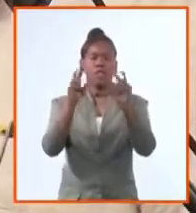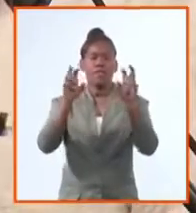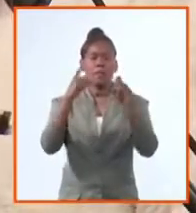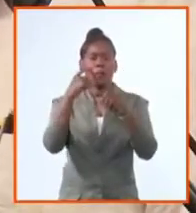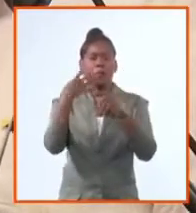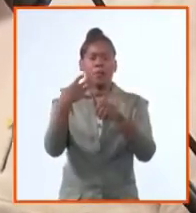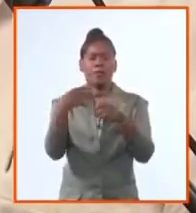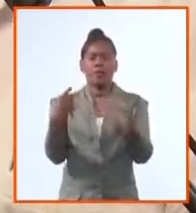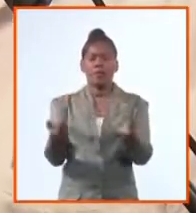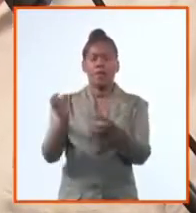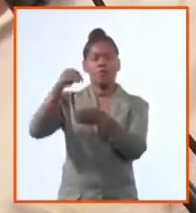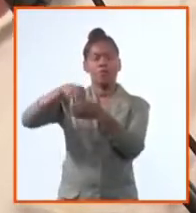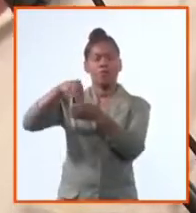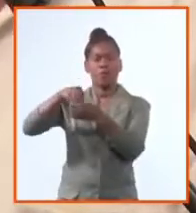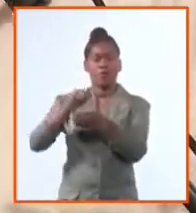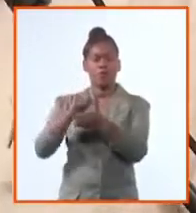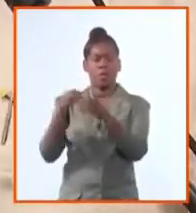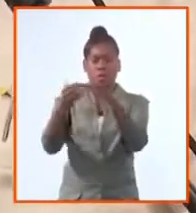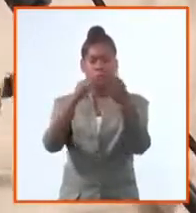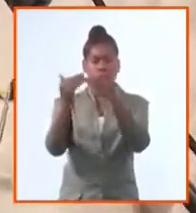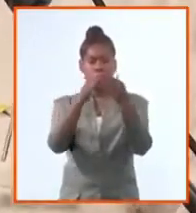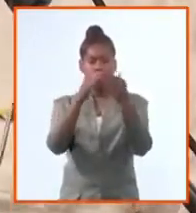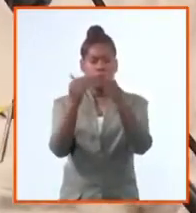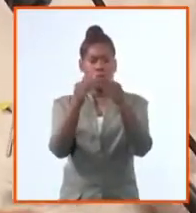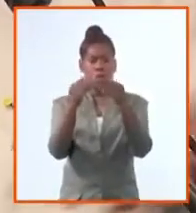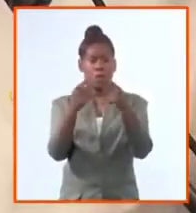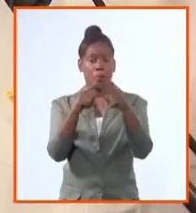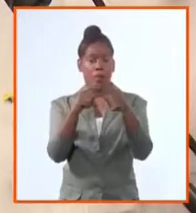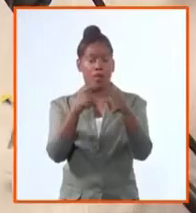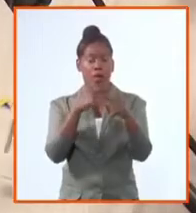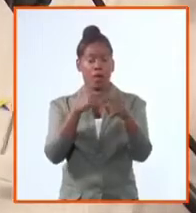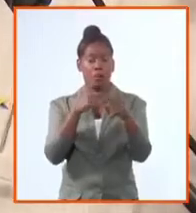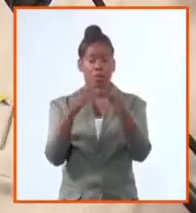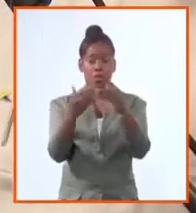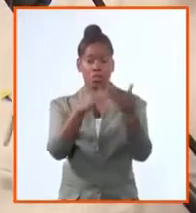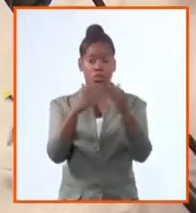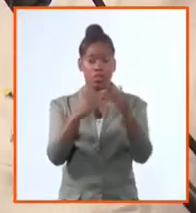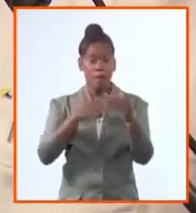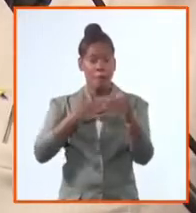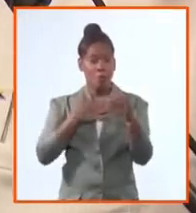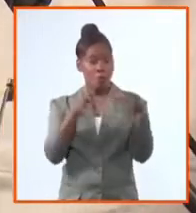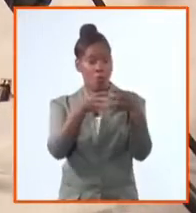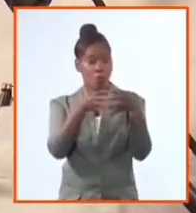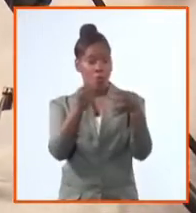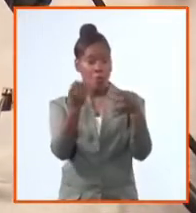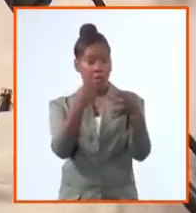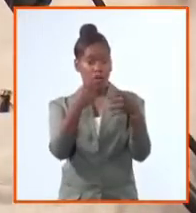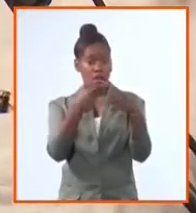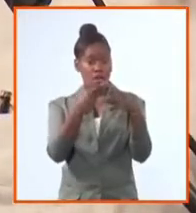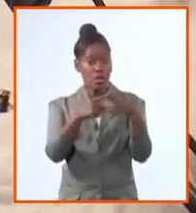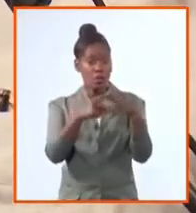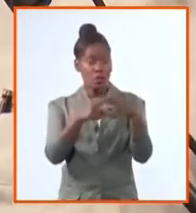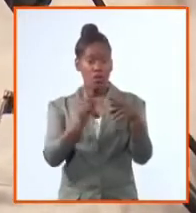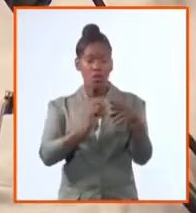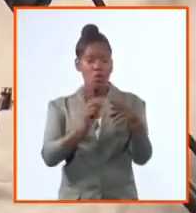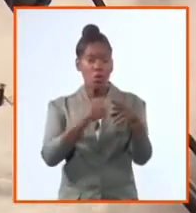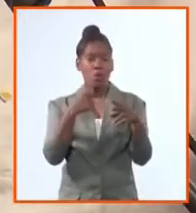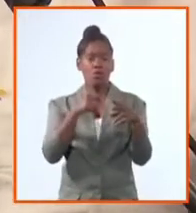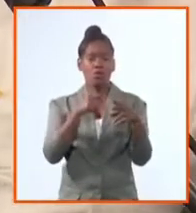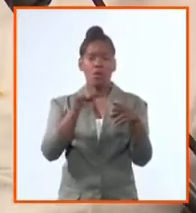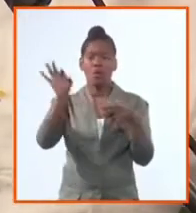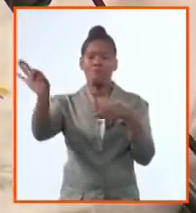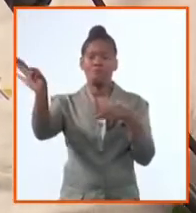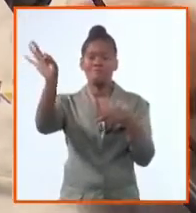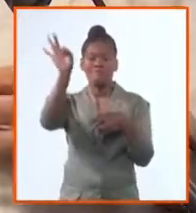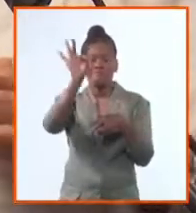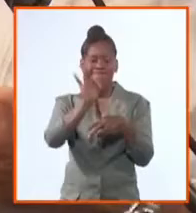y el problema de financiamiento tiene conexión con otro de los grandes problemas de la economía, que es el problema de la inserción internacional de la